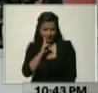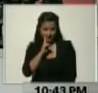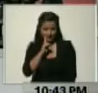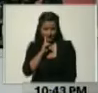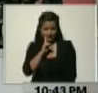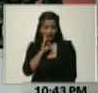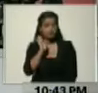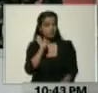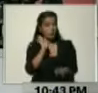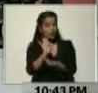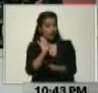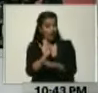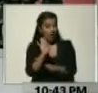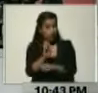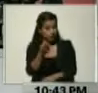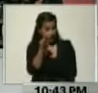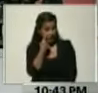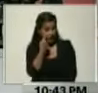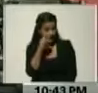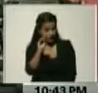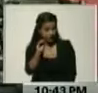tengan cuidado con esto.